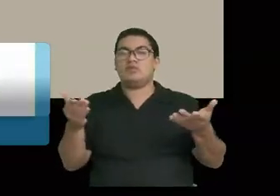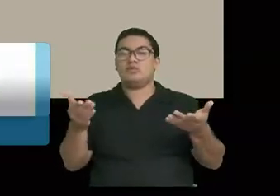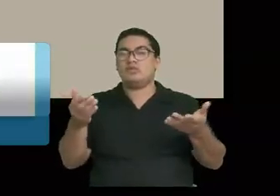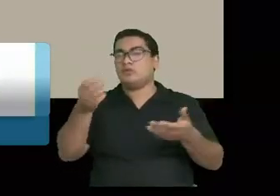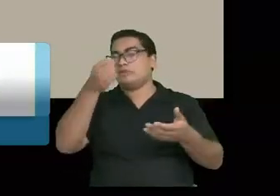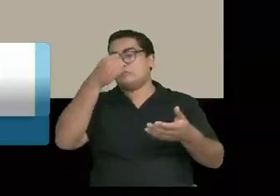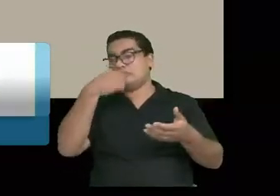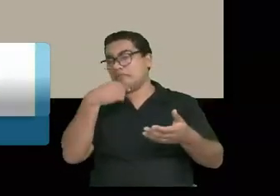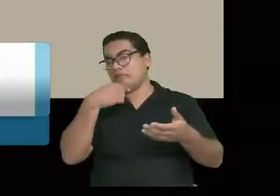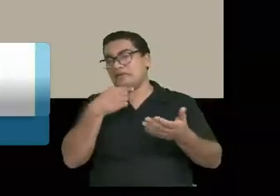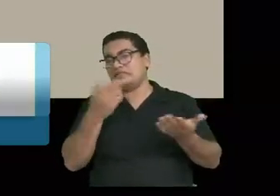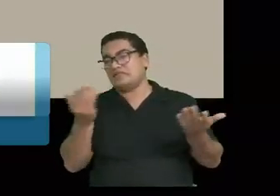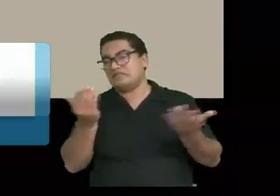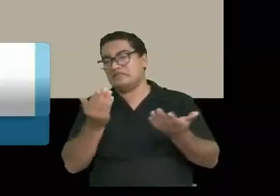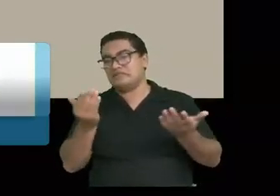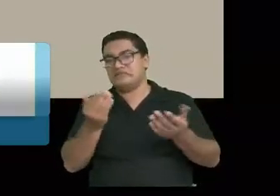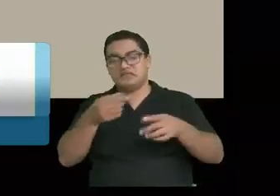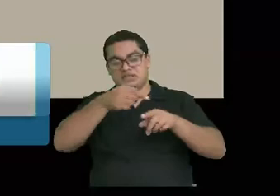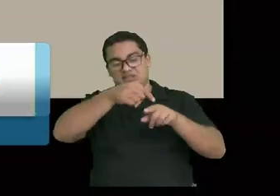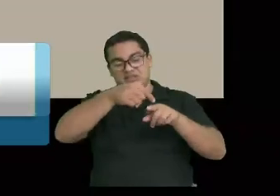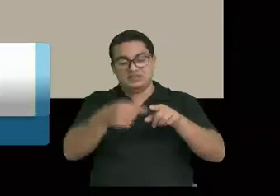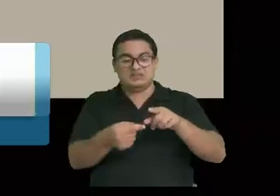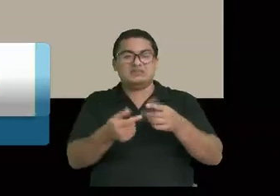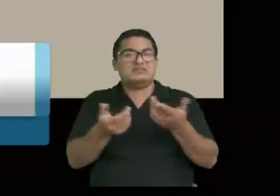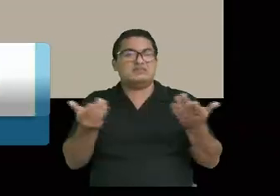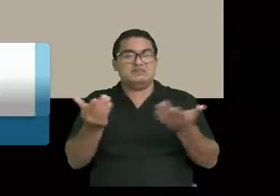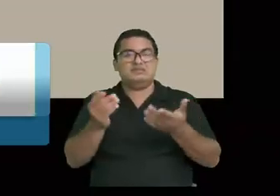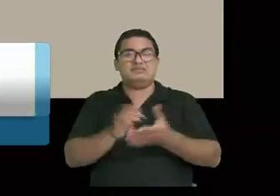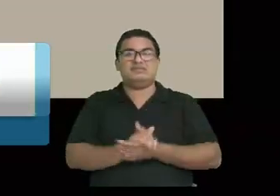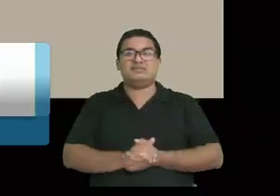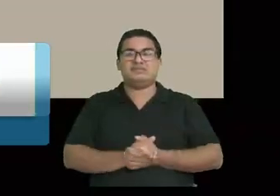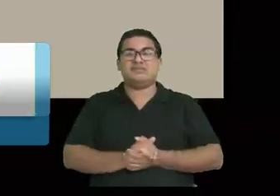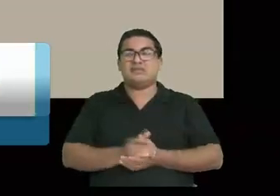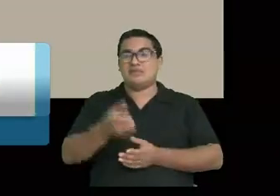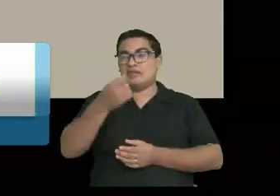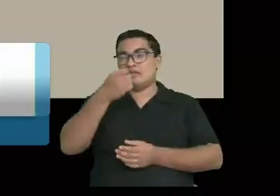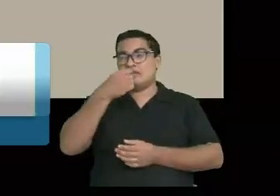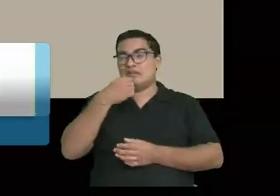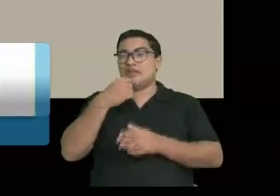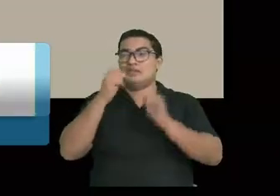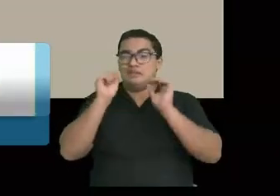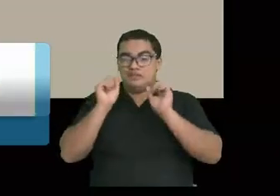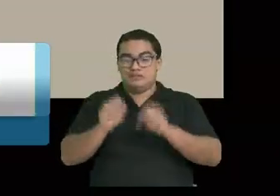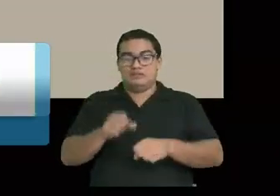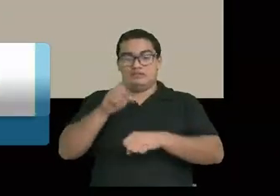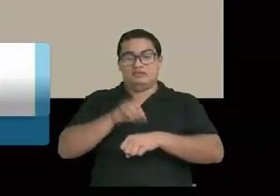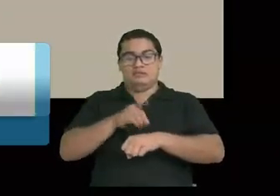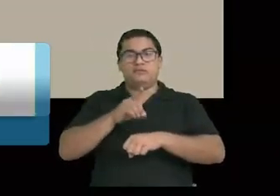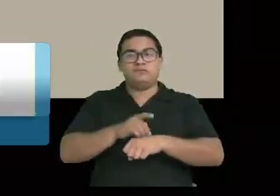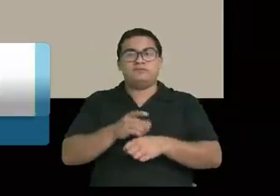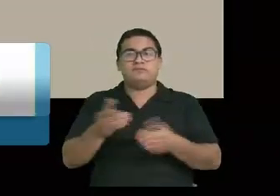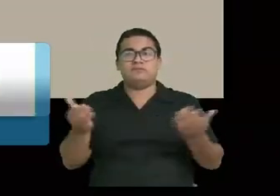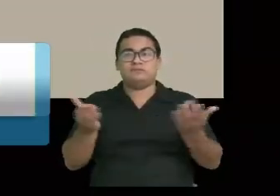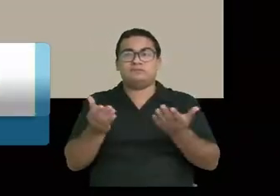¿Sería tratamiento? ¿Sería cirugía? El tratamiento puede ser médico, que